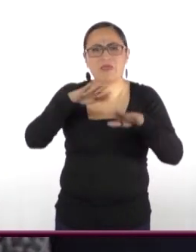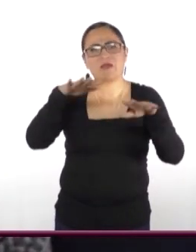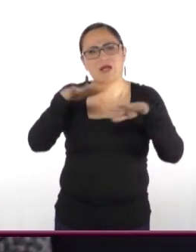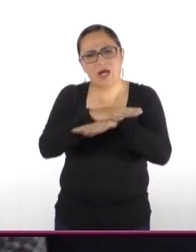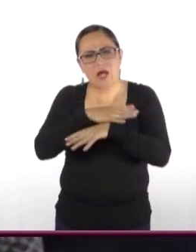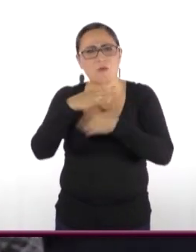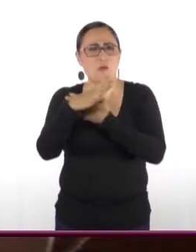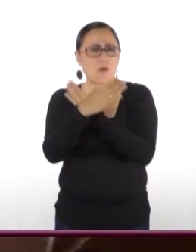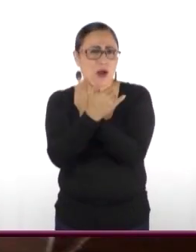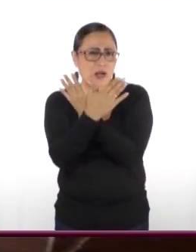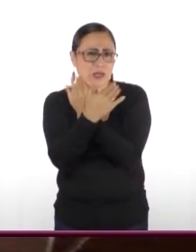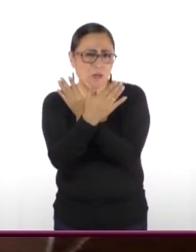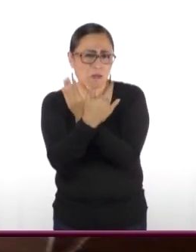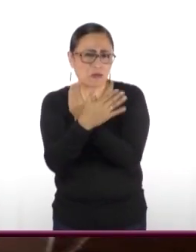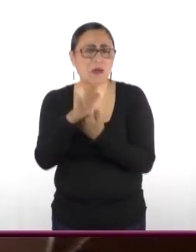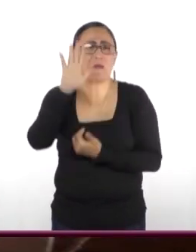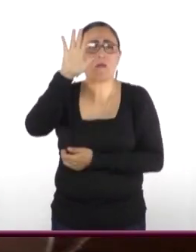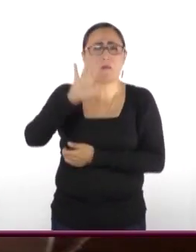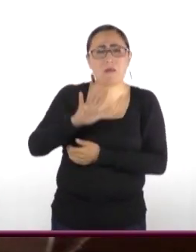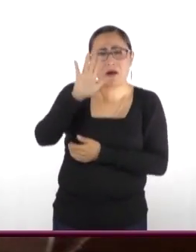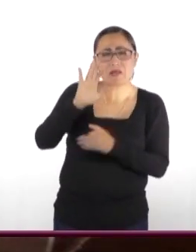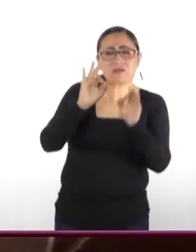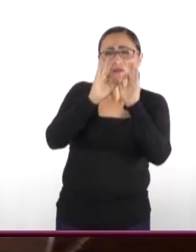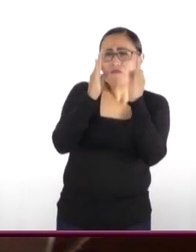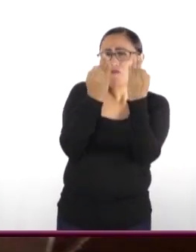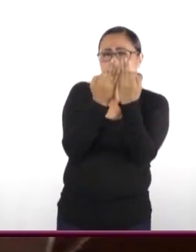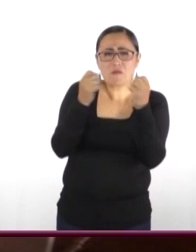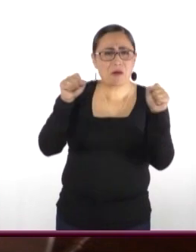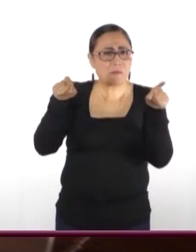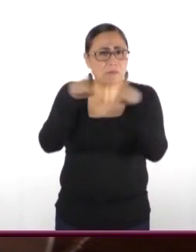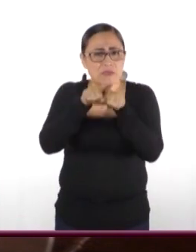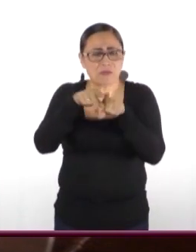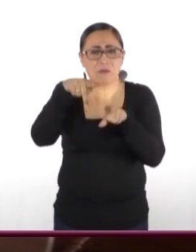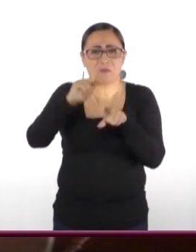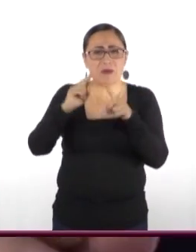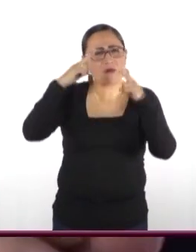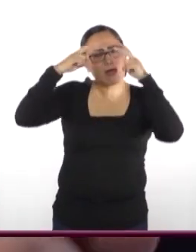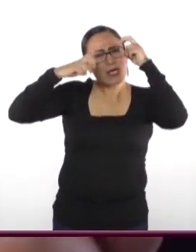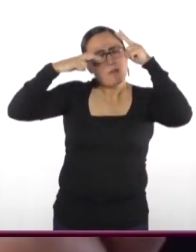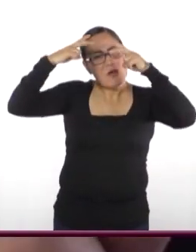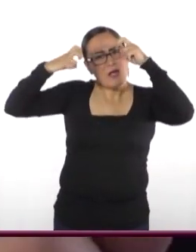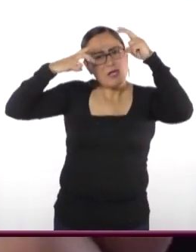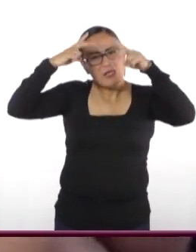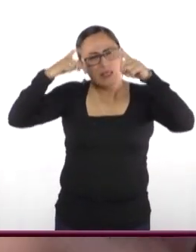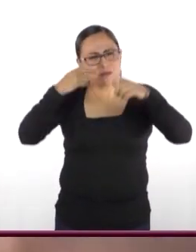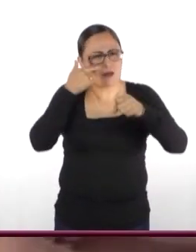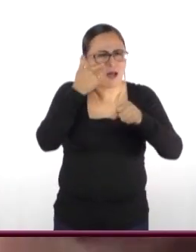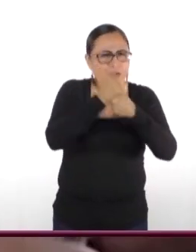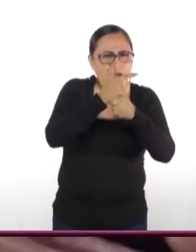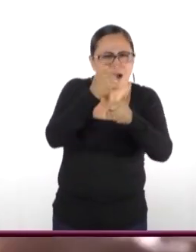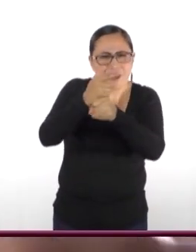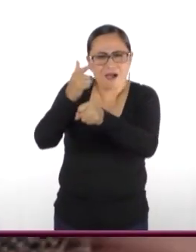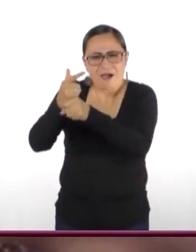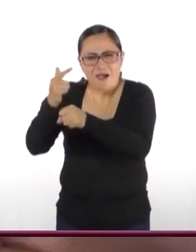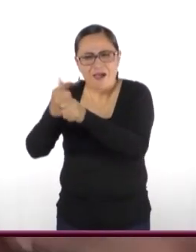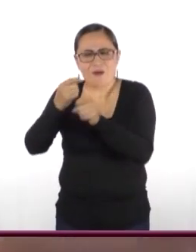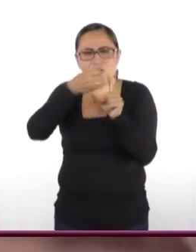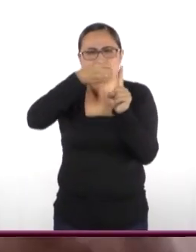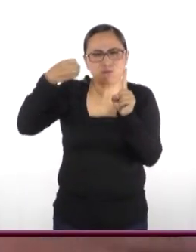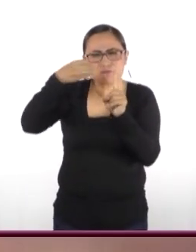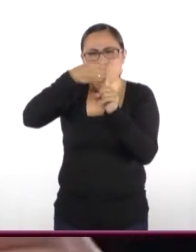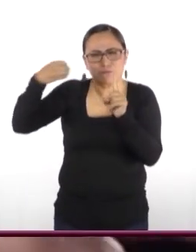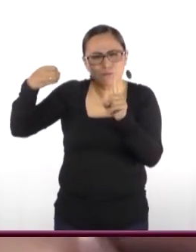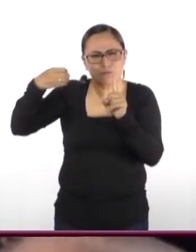una mariposa y aparentemente es la misma forma, pero la imaginación te permite encontrar